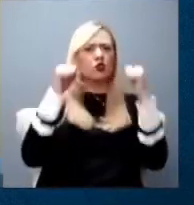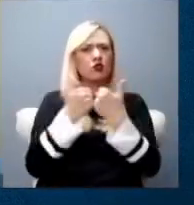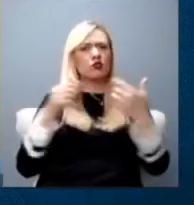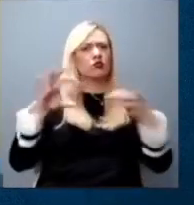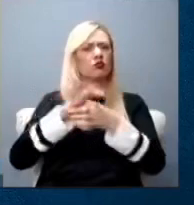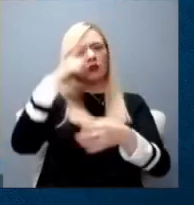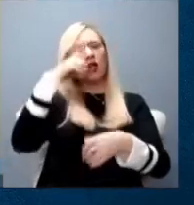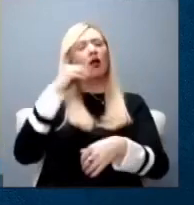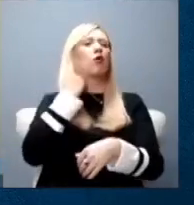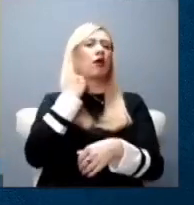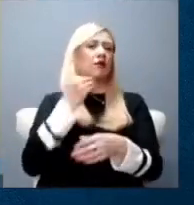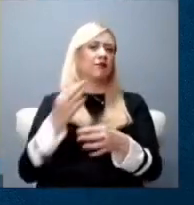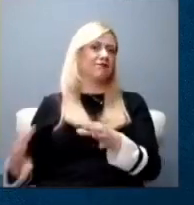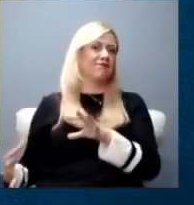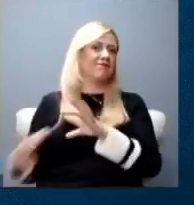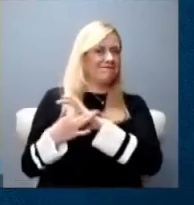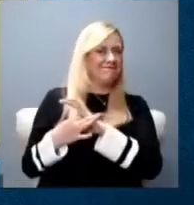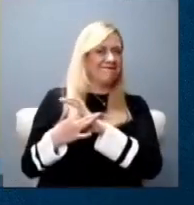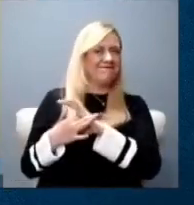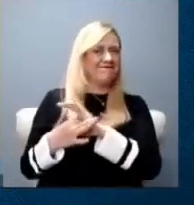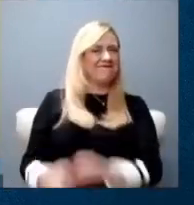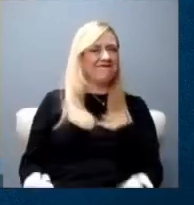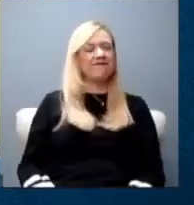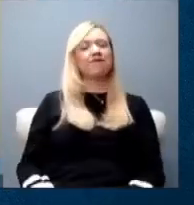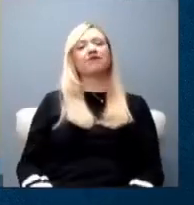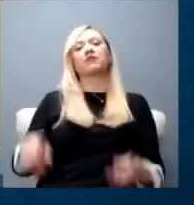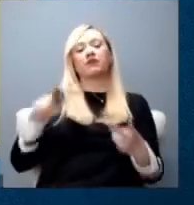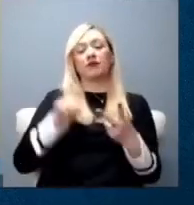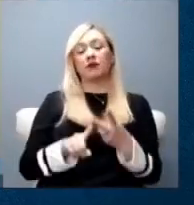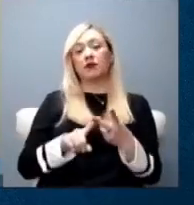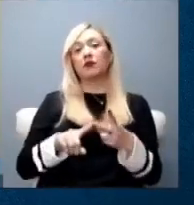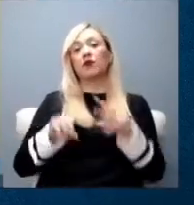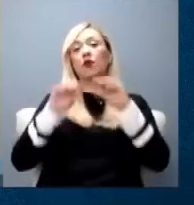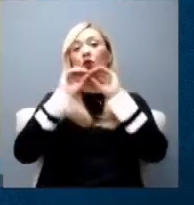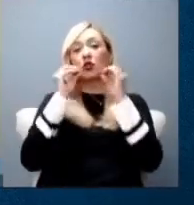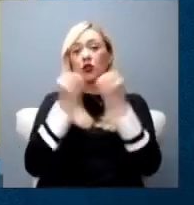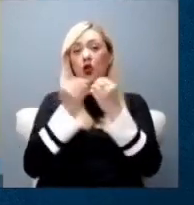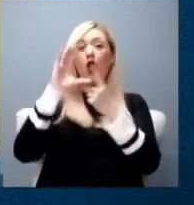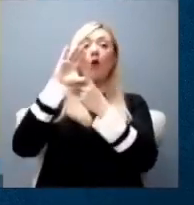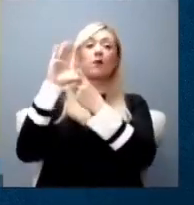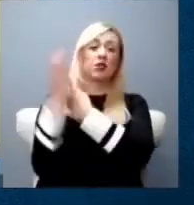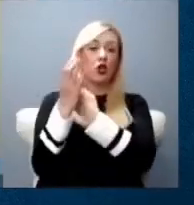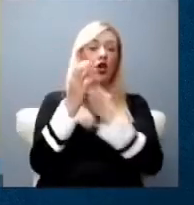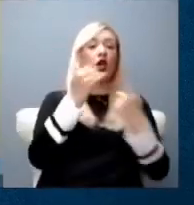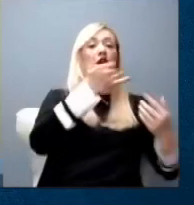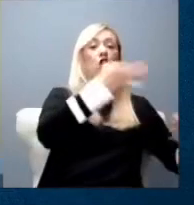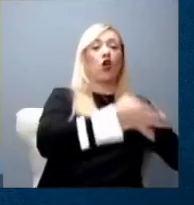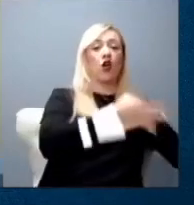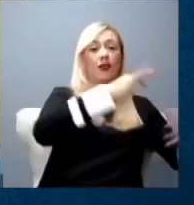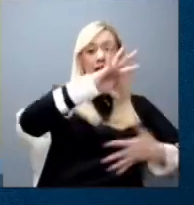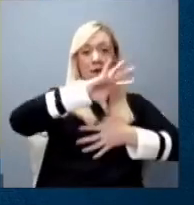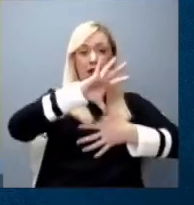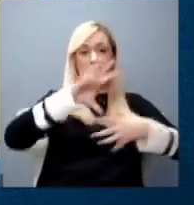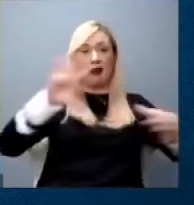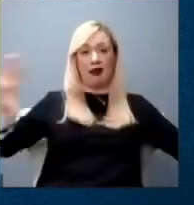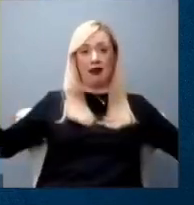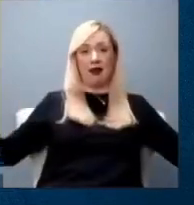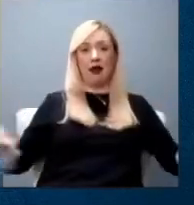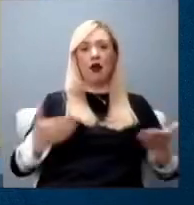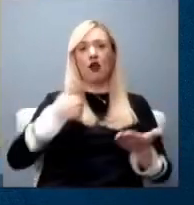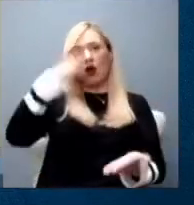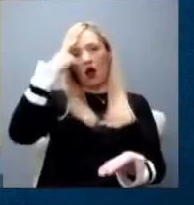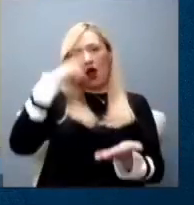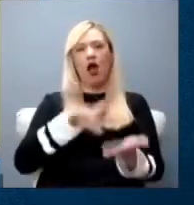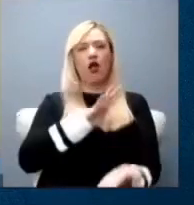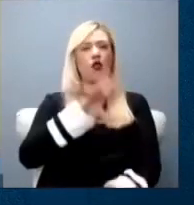segunda reflexión en relación con los órganos del sistema, tanto de la Comisión y la Corte Interamericana. Creo yo que hay dos cosas